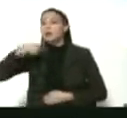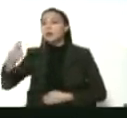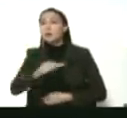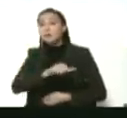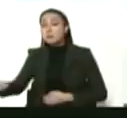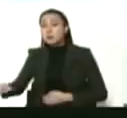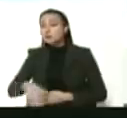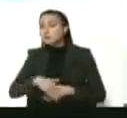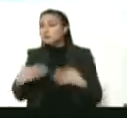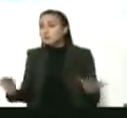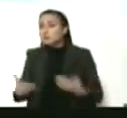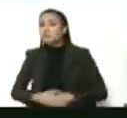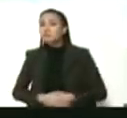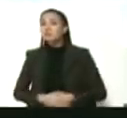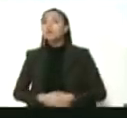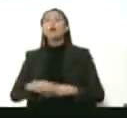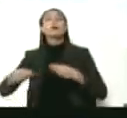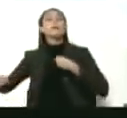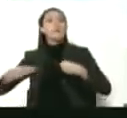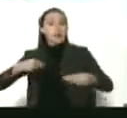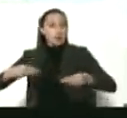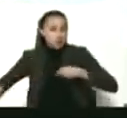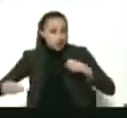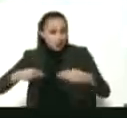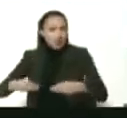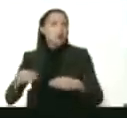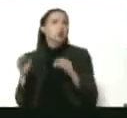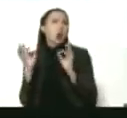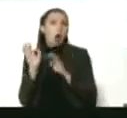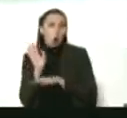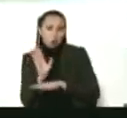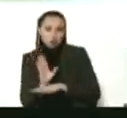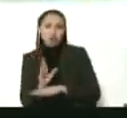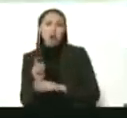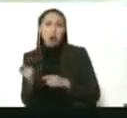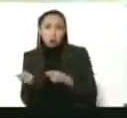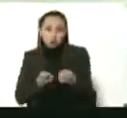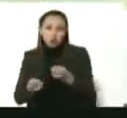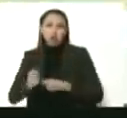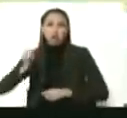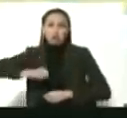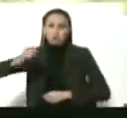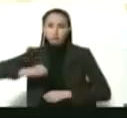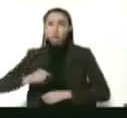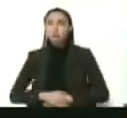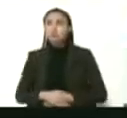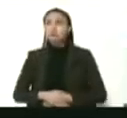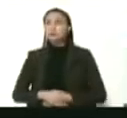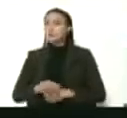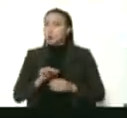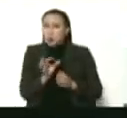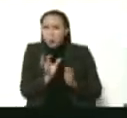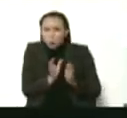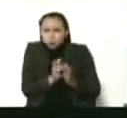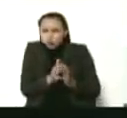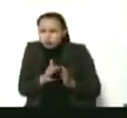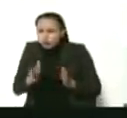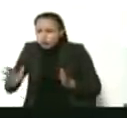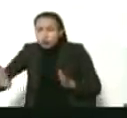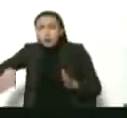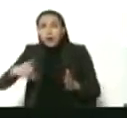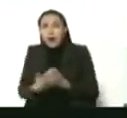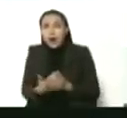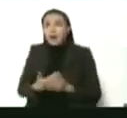viene es de flexibilización segura, controlada. Y se va a prolongar hasta